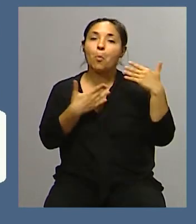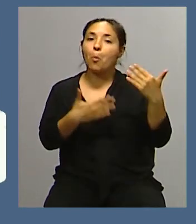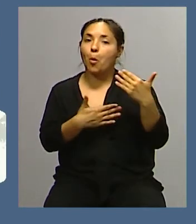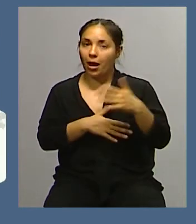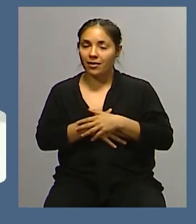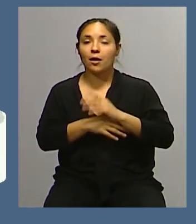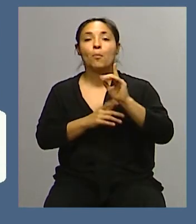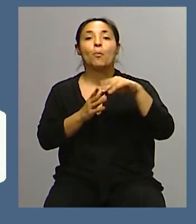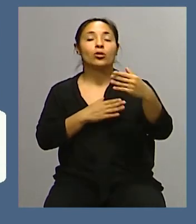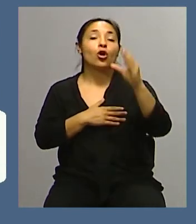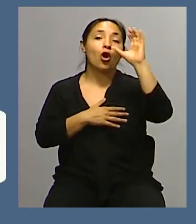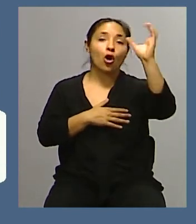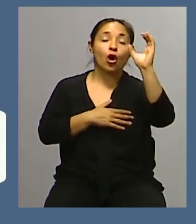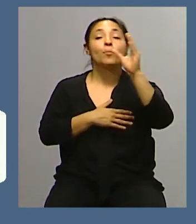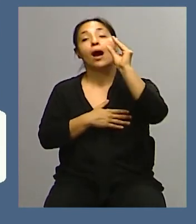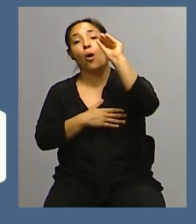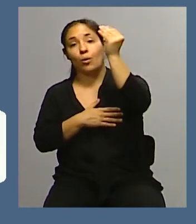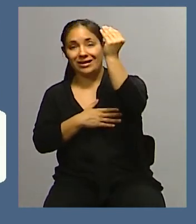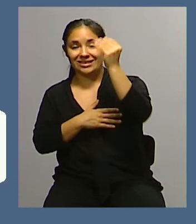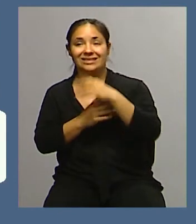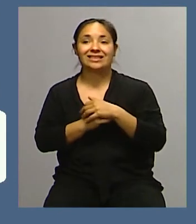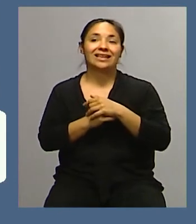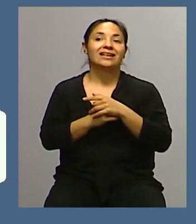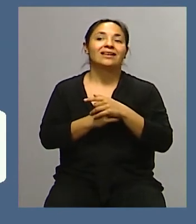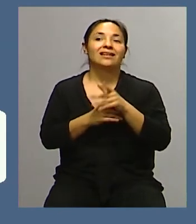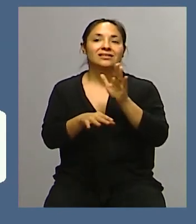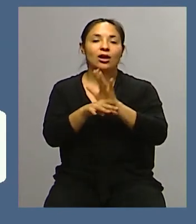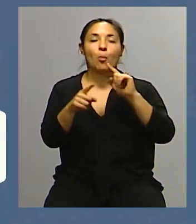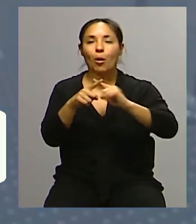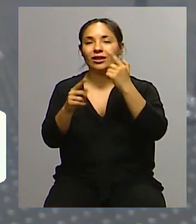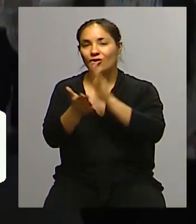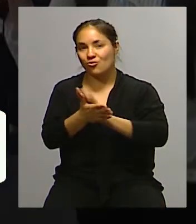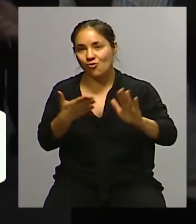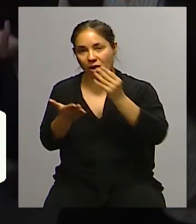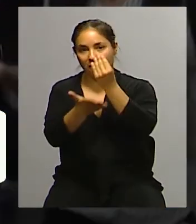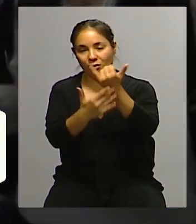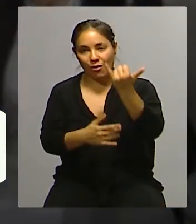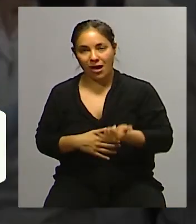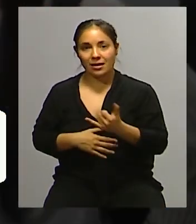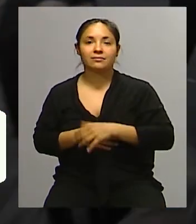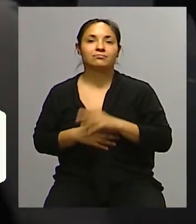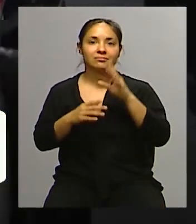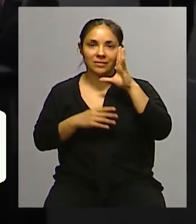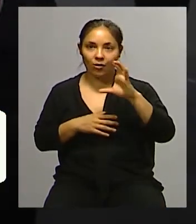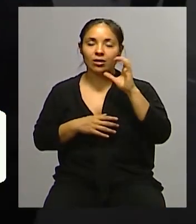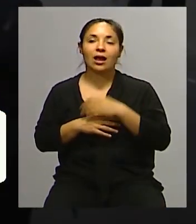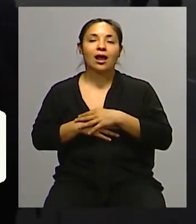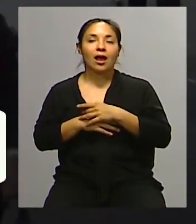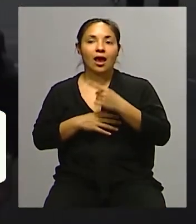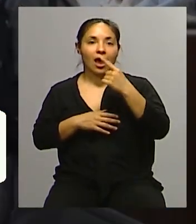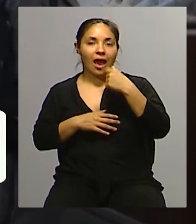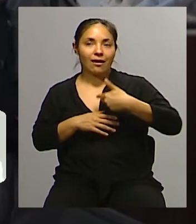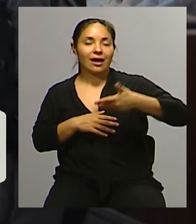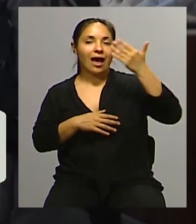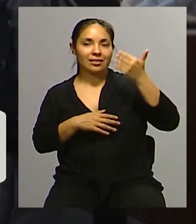sea en Colombia o en Brasil, debido a que son nuevos aires políticos. Y recordemos que la última vez que iba, la antepenúltima